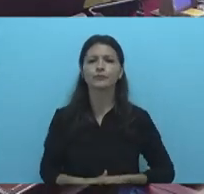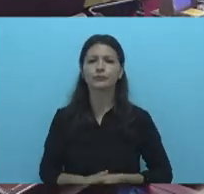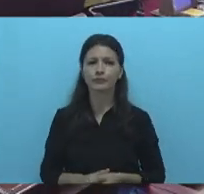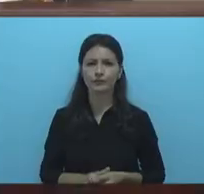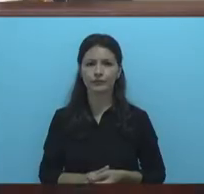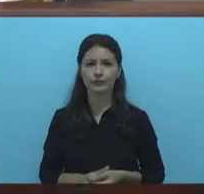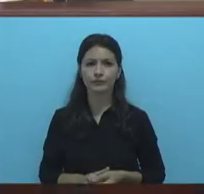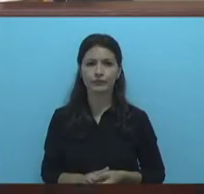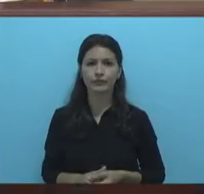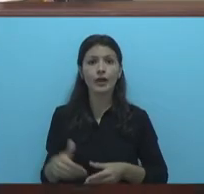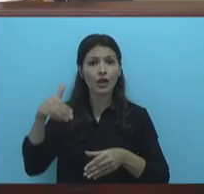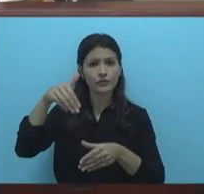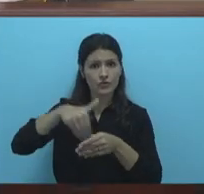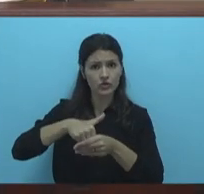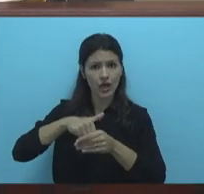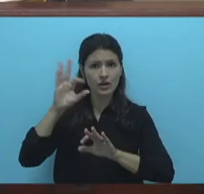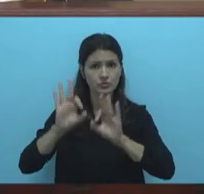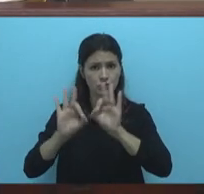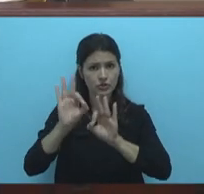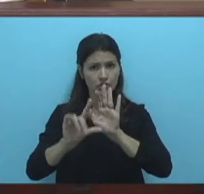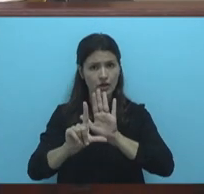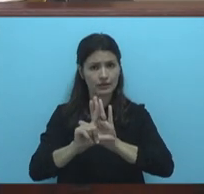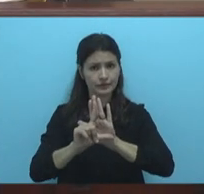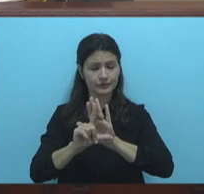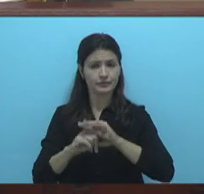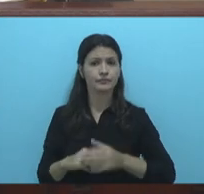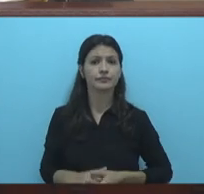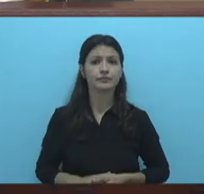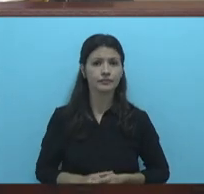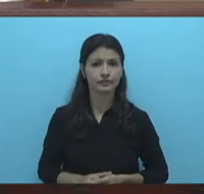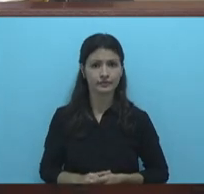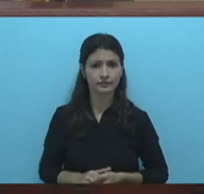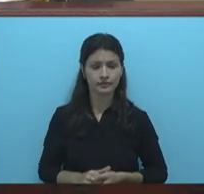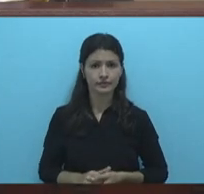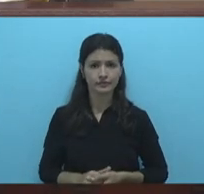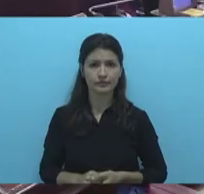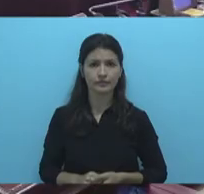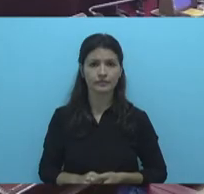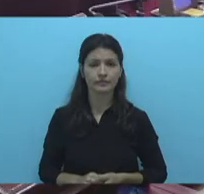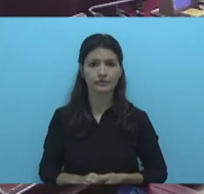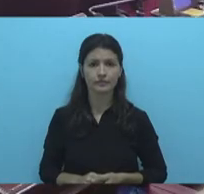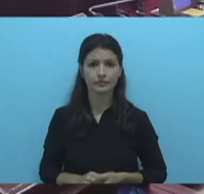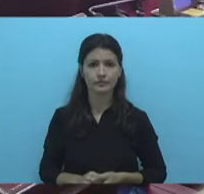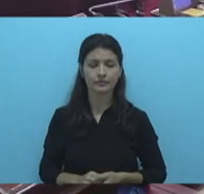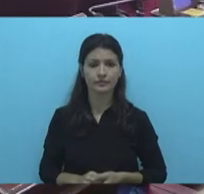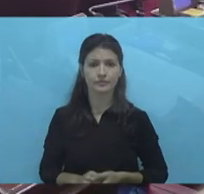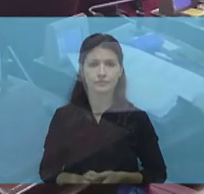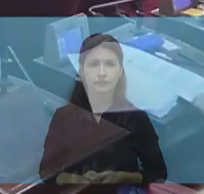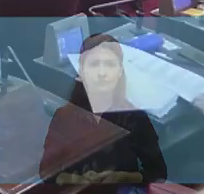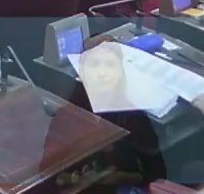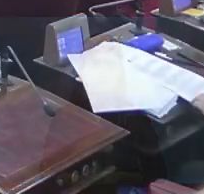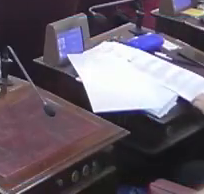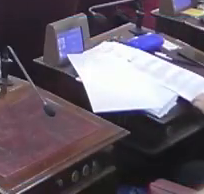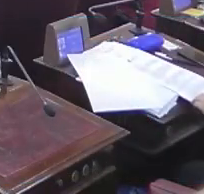aprobado. Voy a poner ahora a consideración el dictamen de la Comisión de Asuntos Constitucionales y Legislación General. Se vota el proyecto de ley